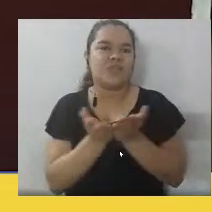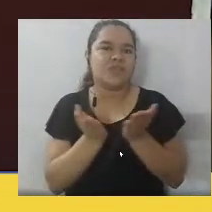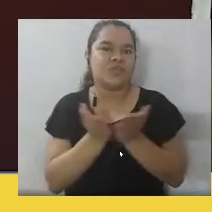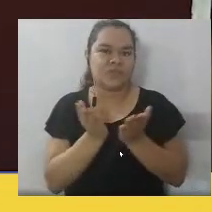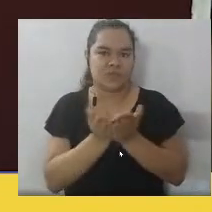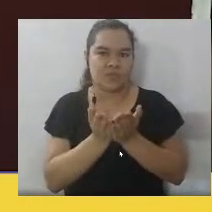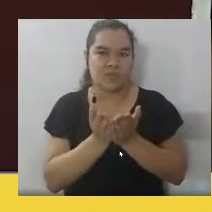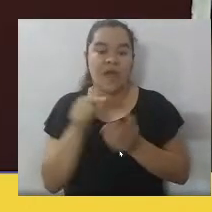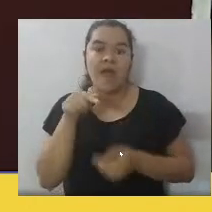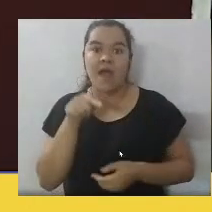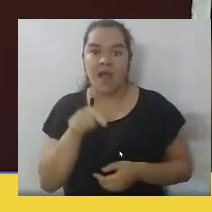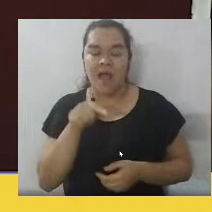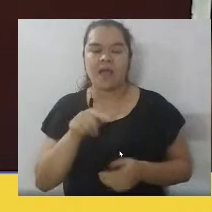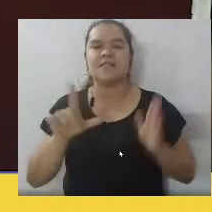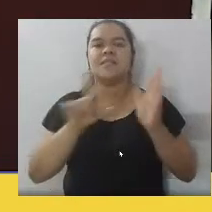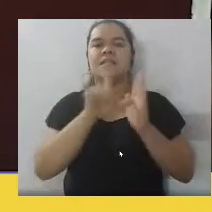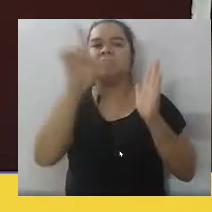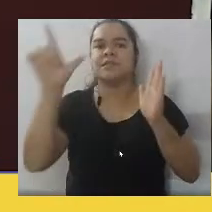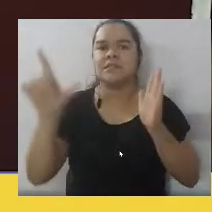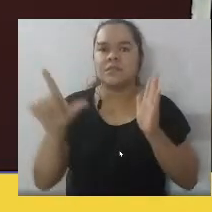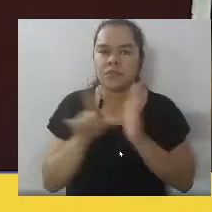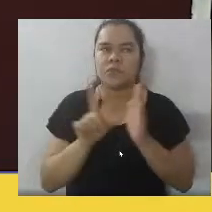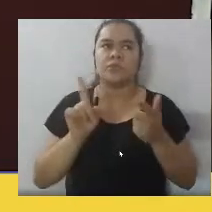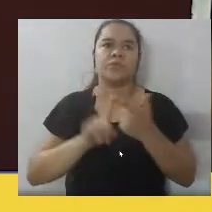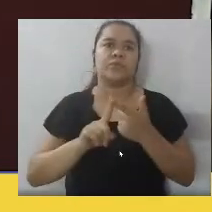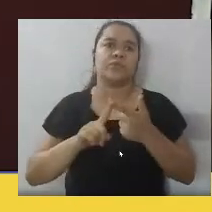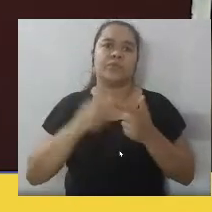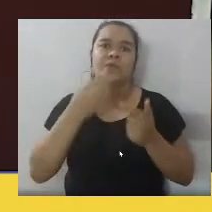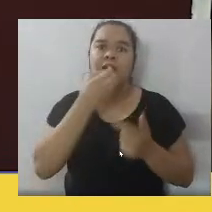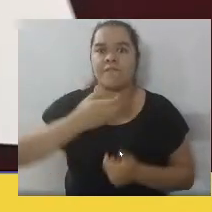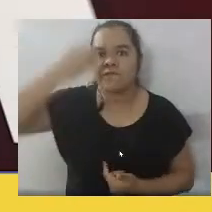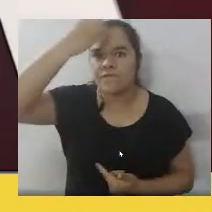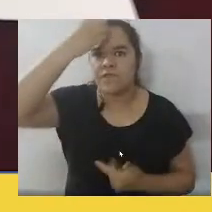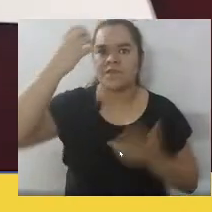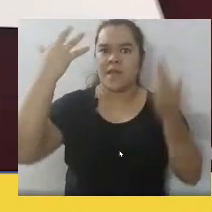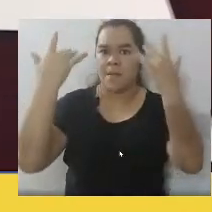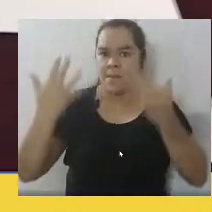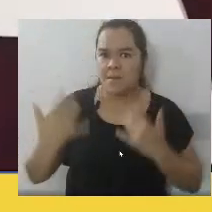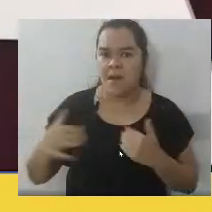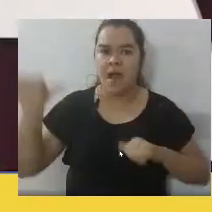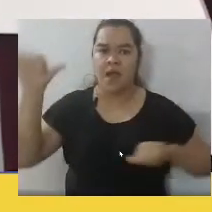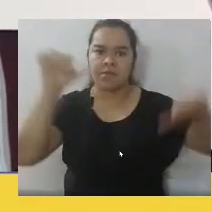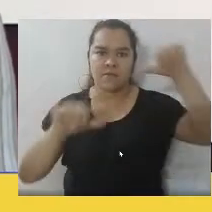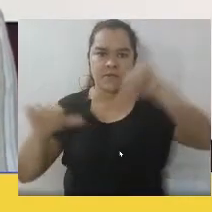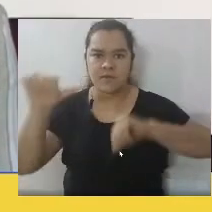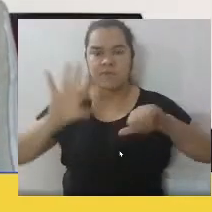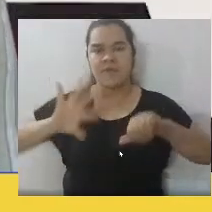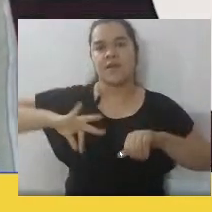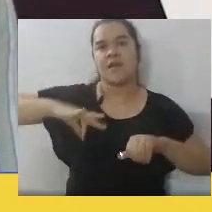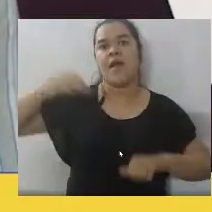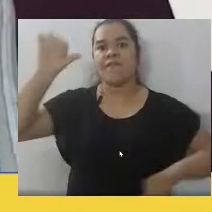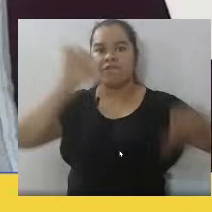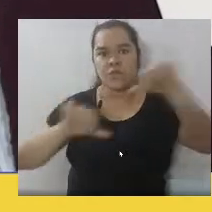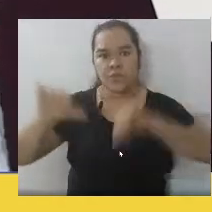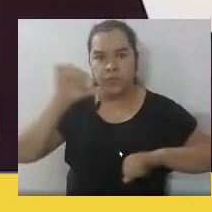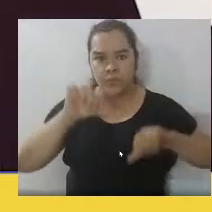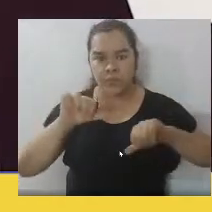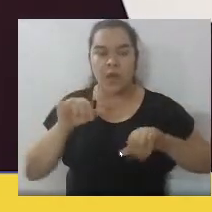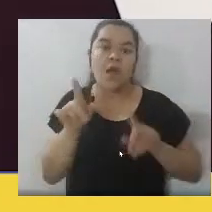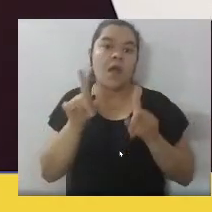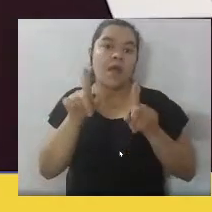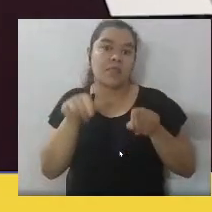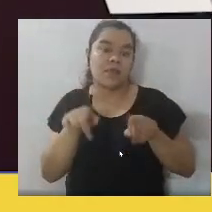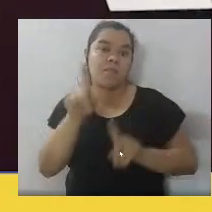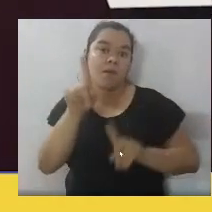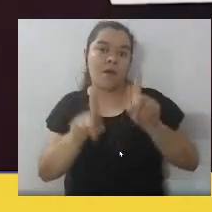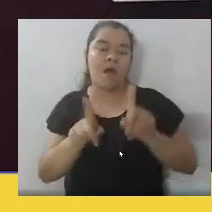licenciaturas en física, en matemática, en química y en biología. También a los que les interesa la docencia,